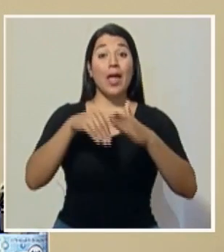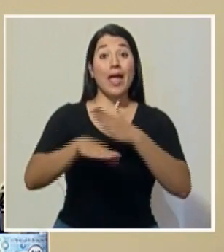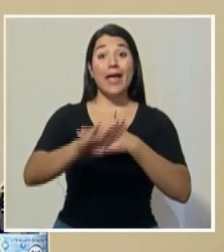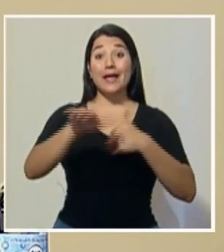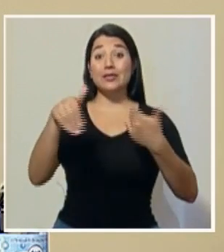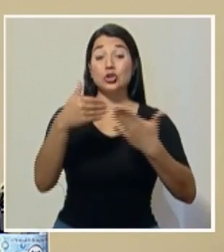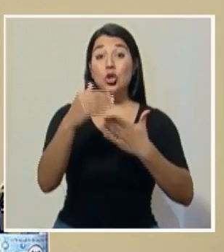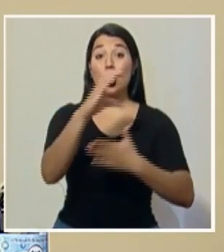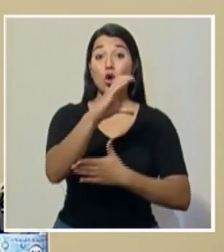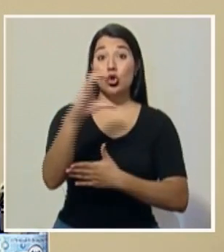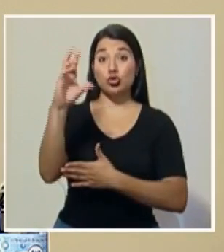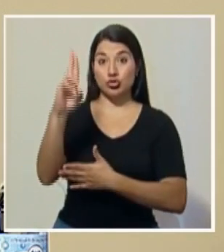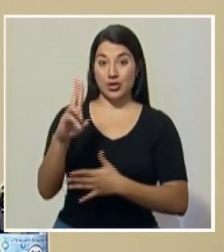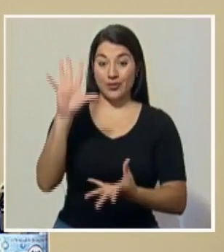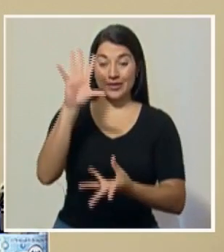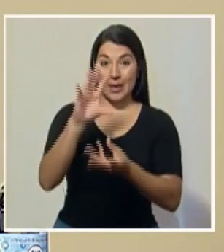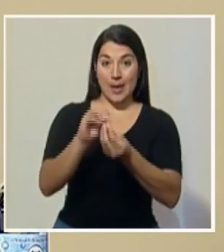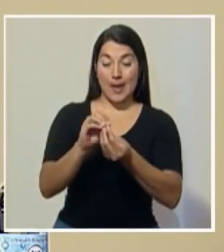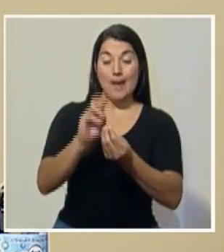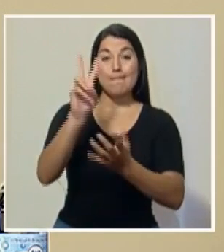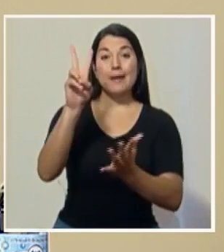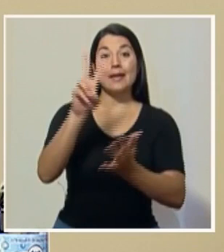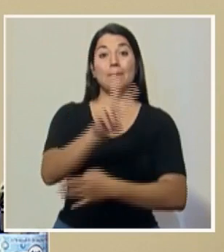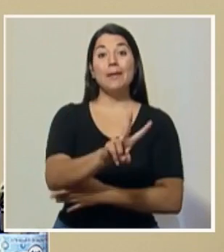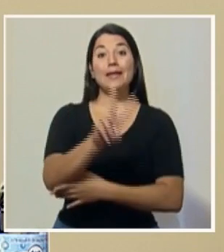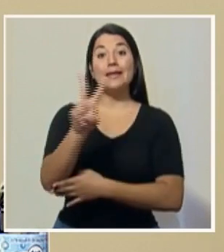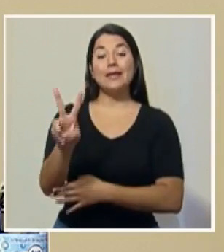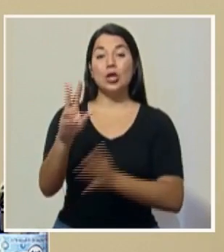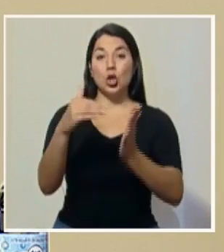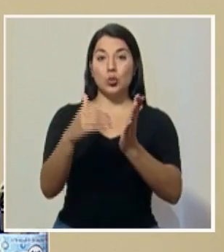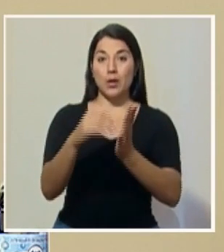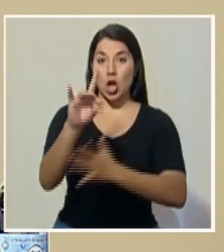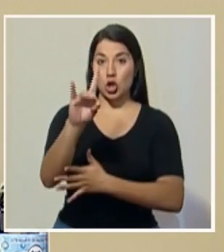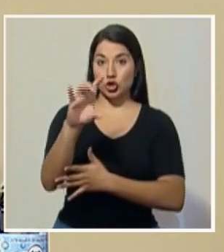casos confirmados, 22.802 casos.